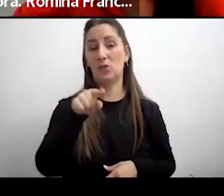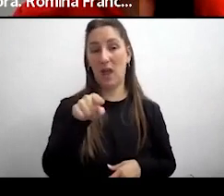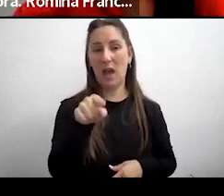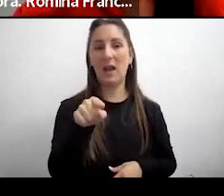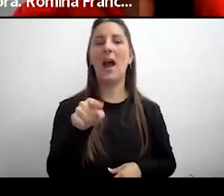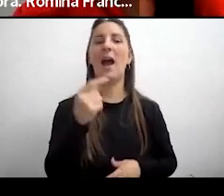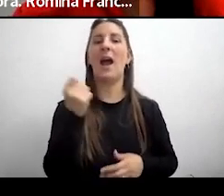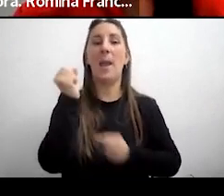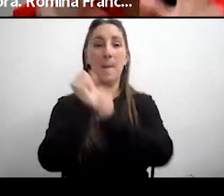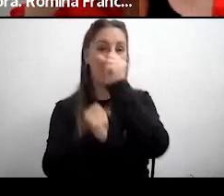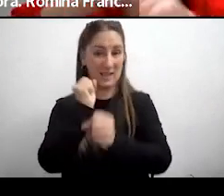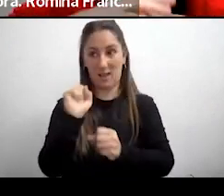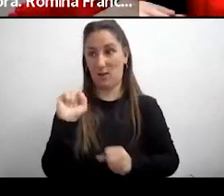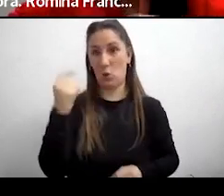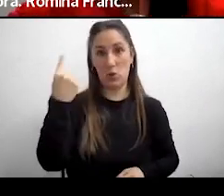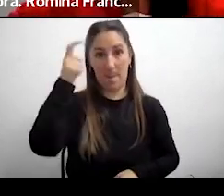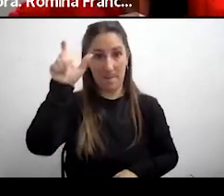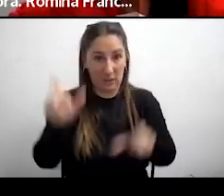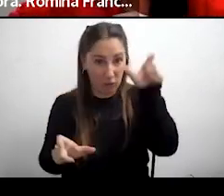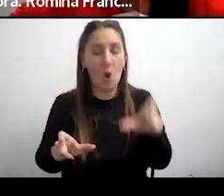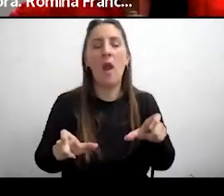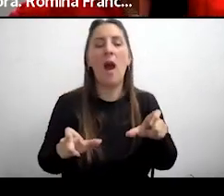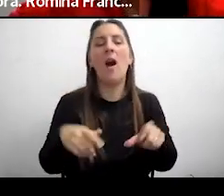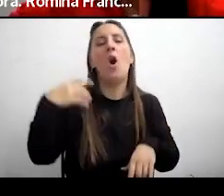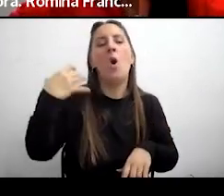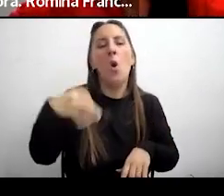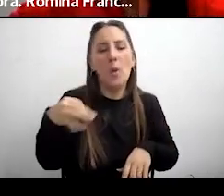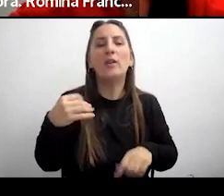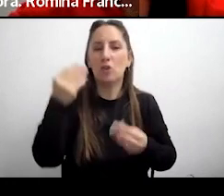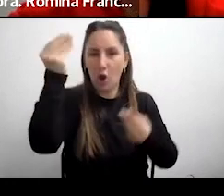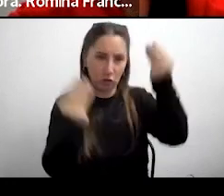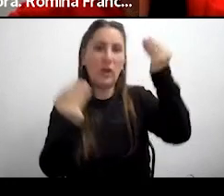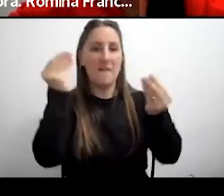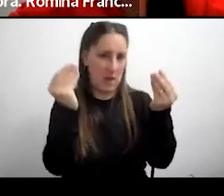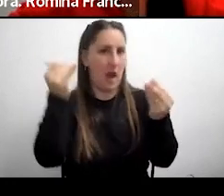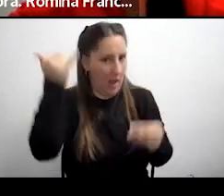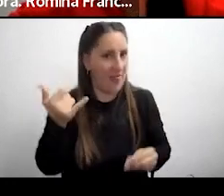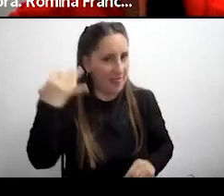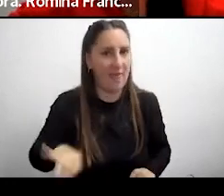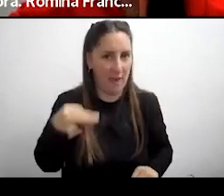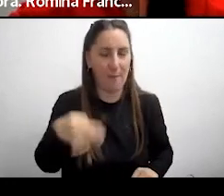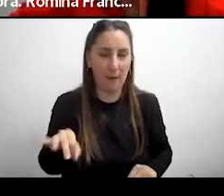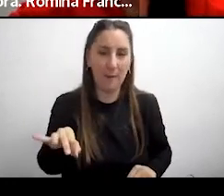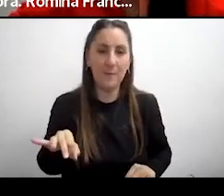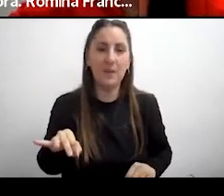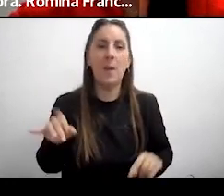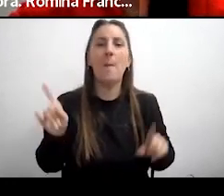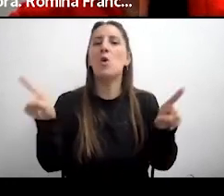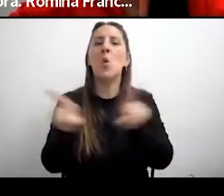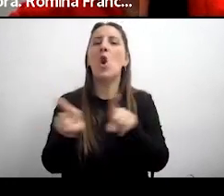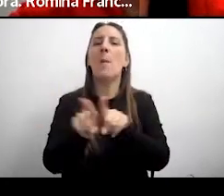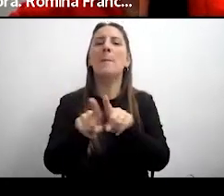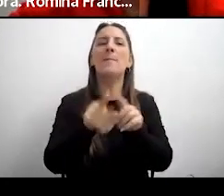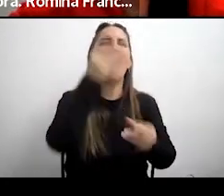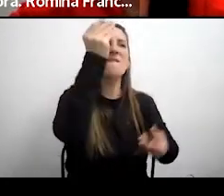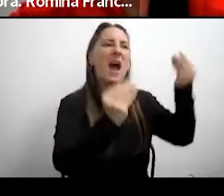unipersonales tienen el deber de llevar una contabilidad no significa lo mismo que llevar un